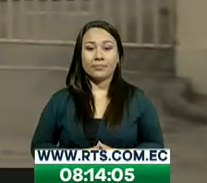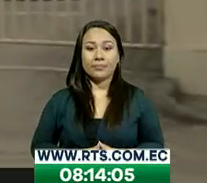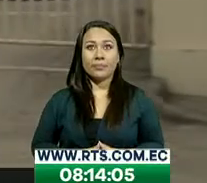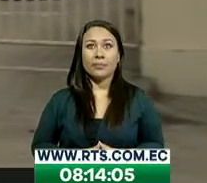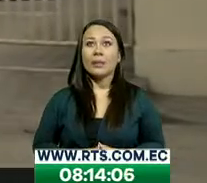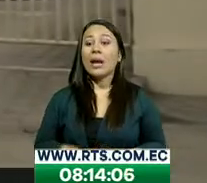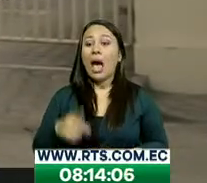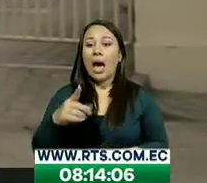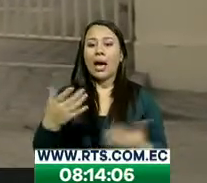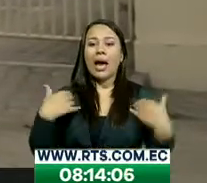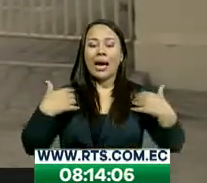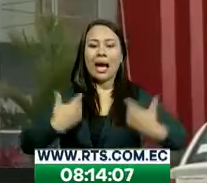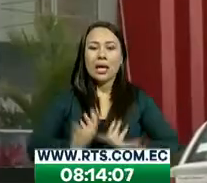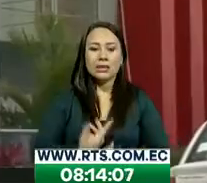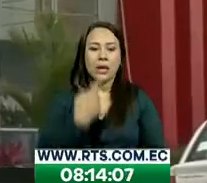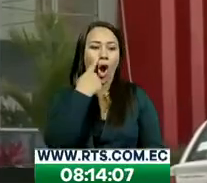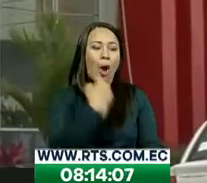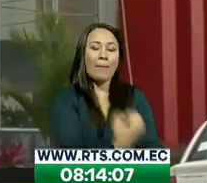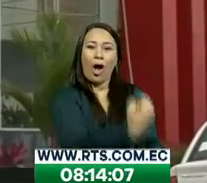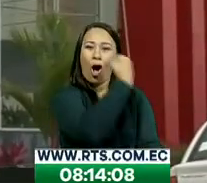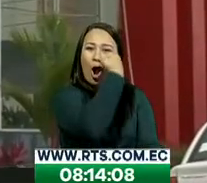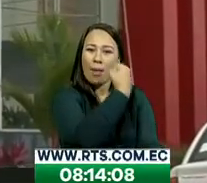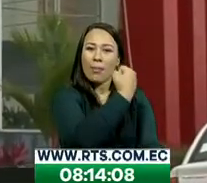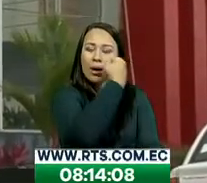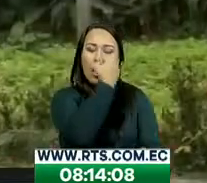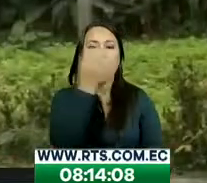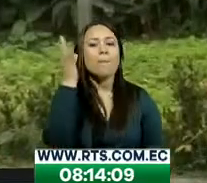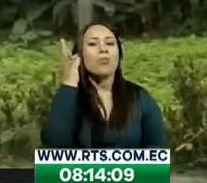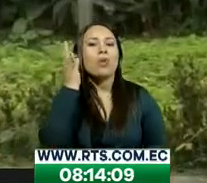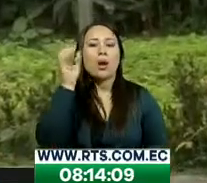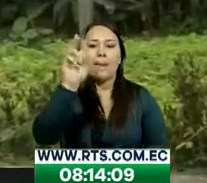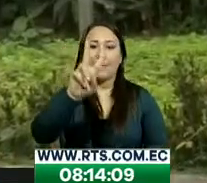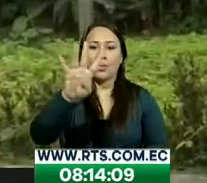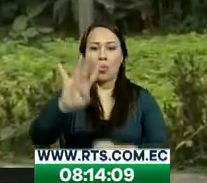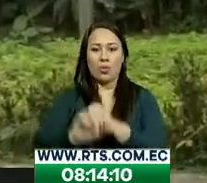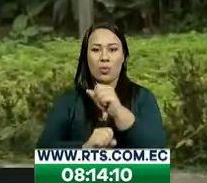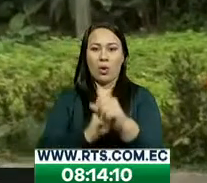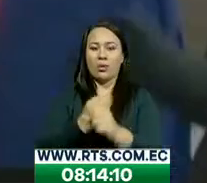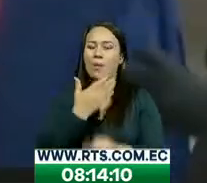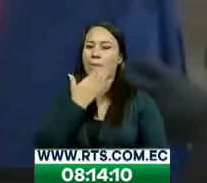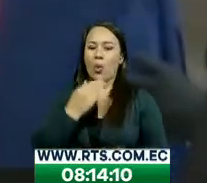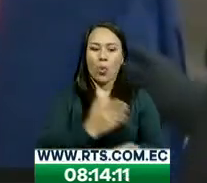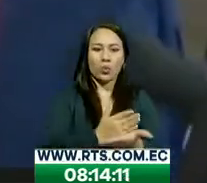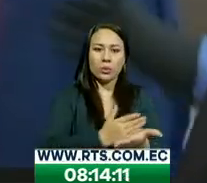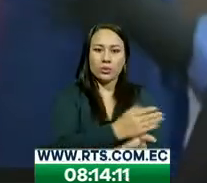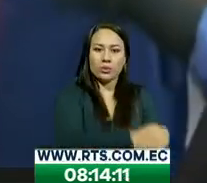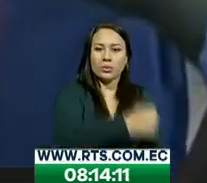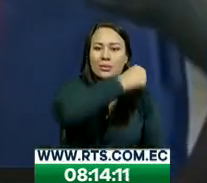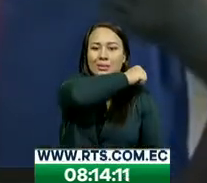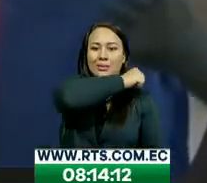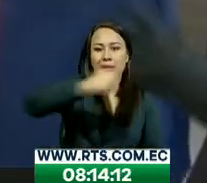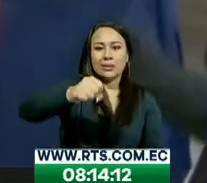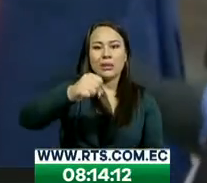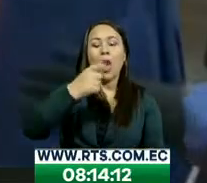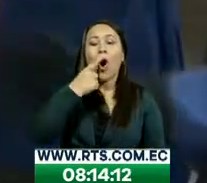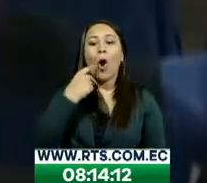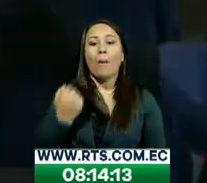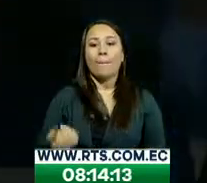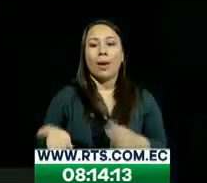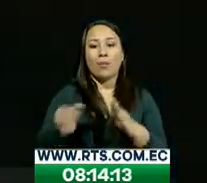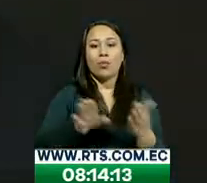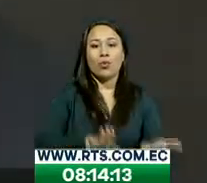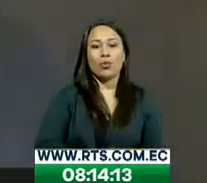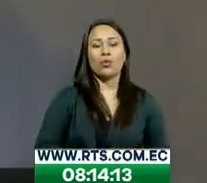Al parecer cansada de recibir maltratos, Tania V, de 24 años, hirió con un cuchillo a su conviviente Hugo Sabando, provocándole la